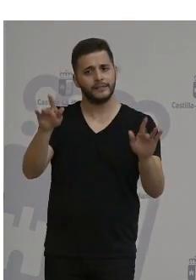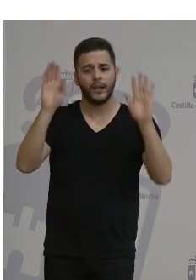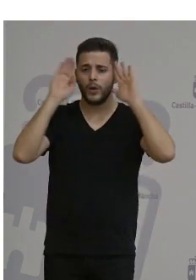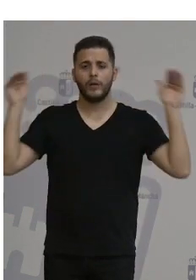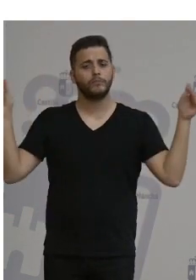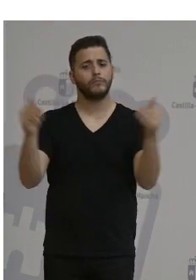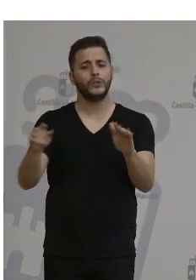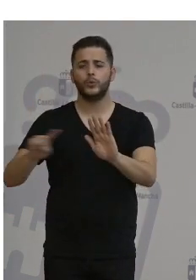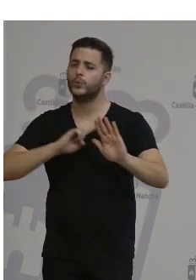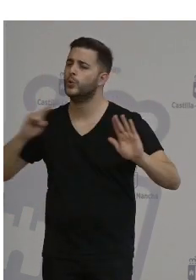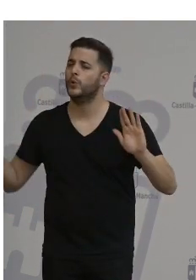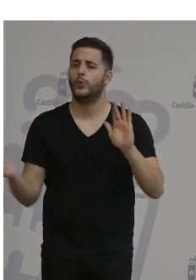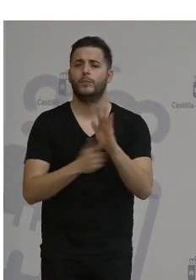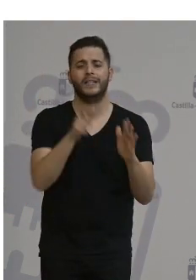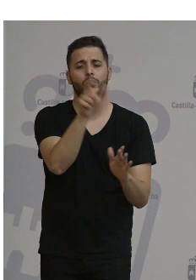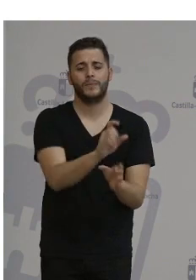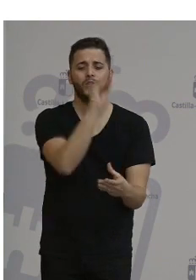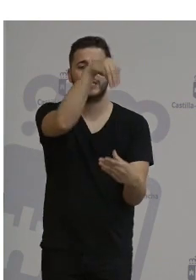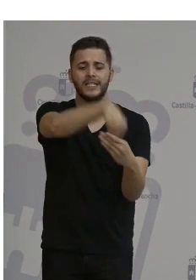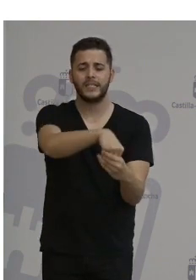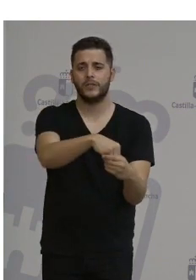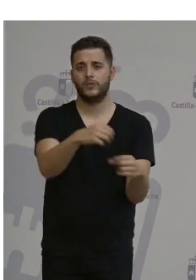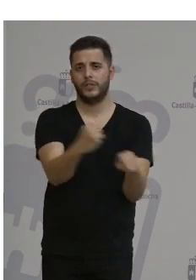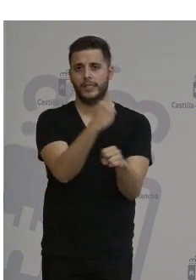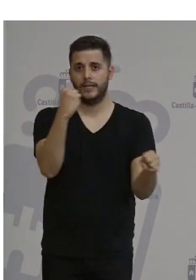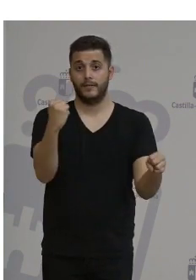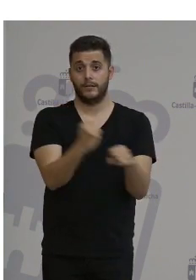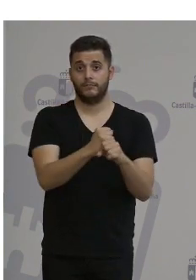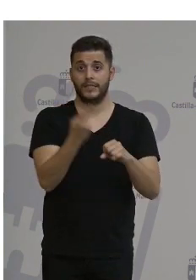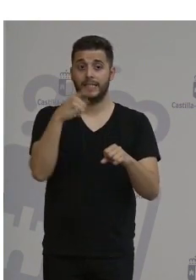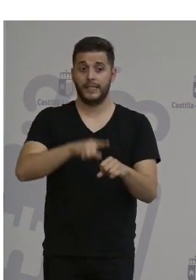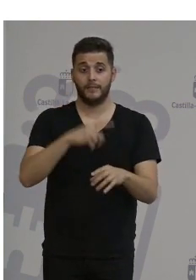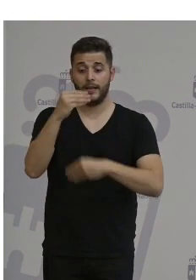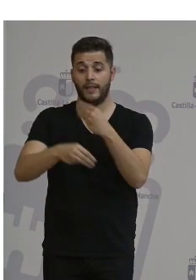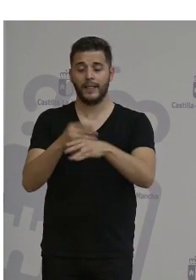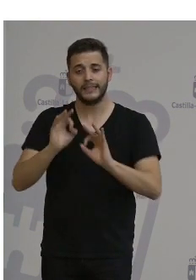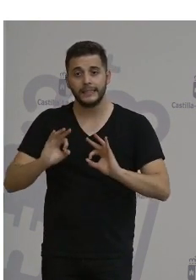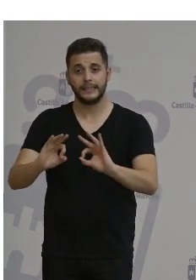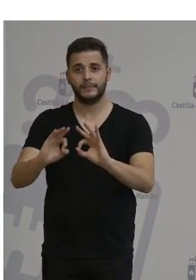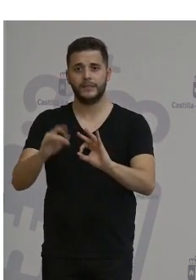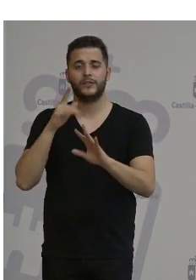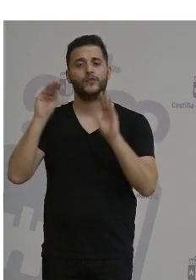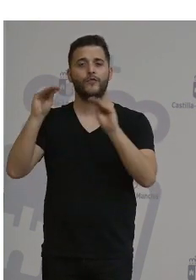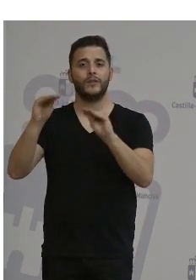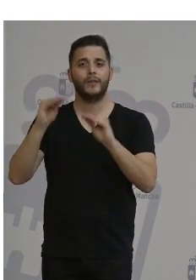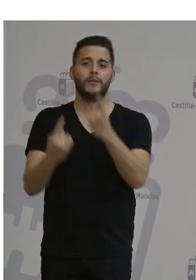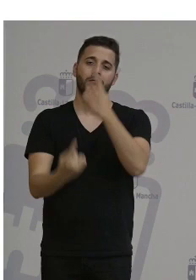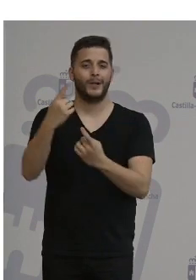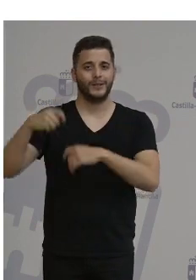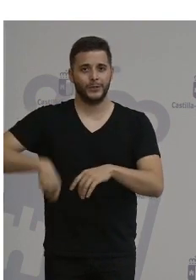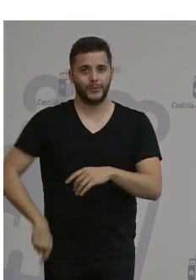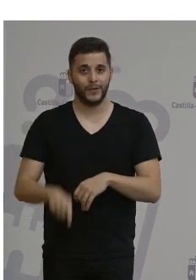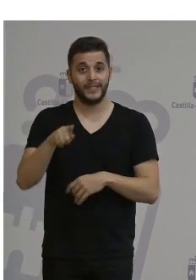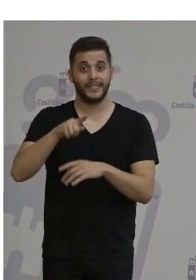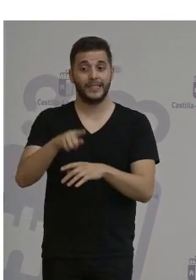a la totalidad de los trabajadores del centro de destino y con actuaciones más específicas de formación con aquellos profesionales que iban a